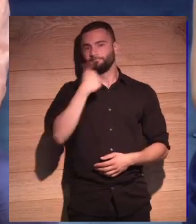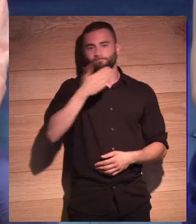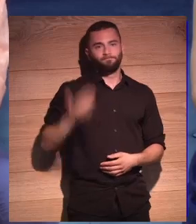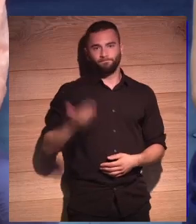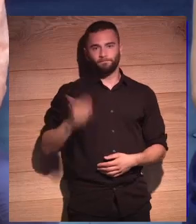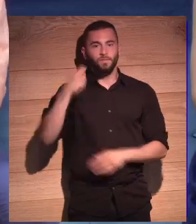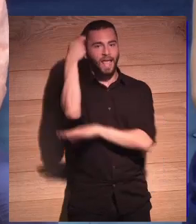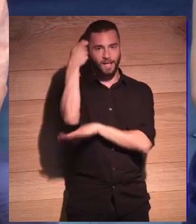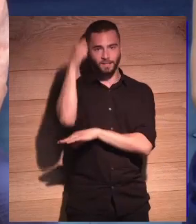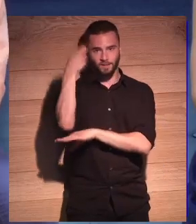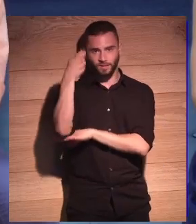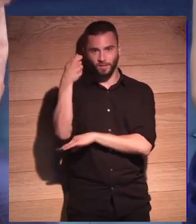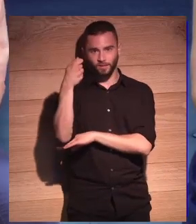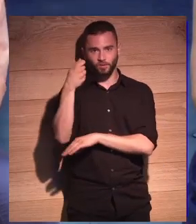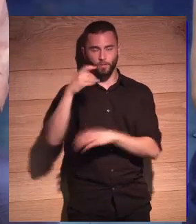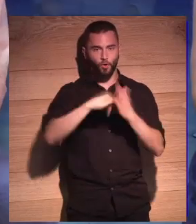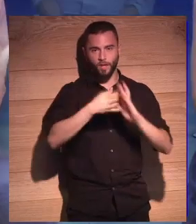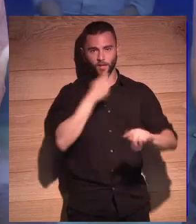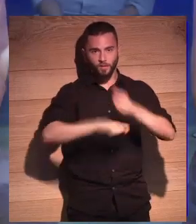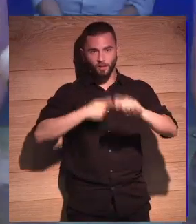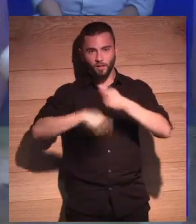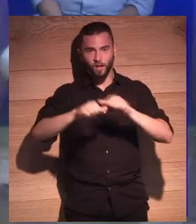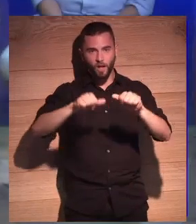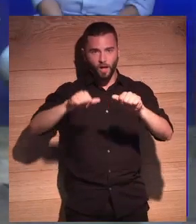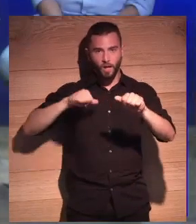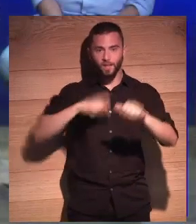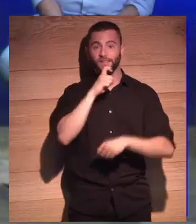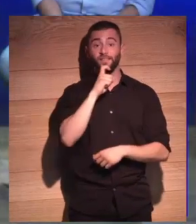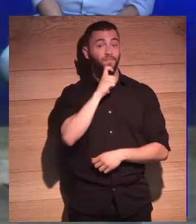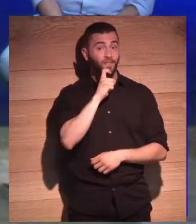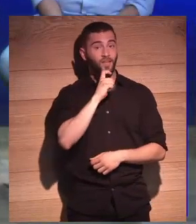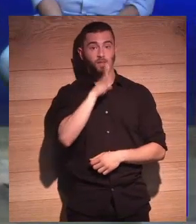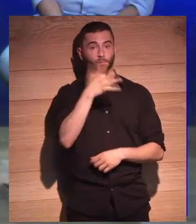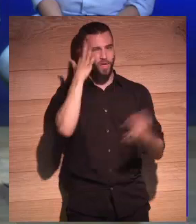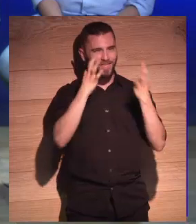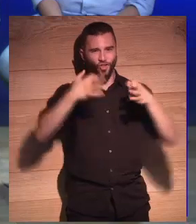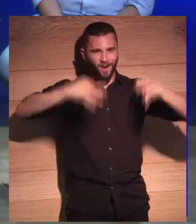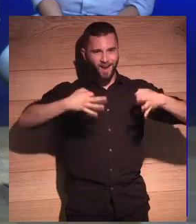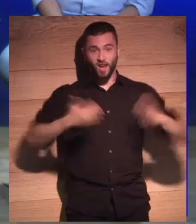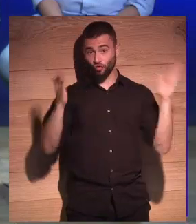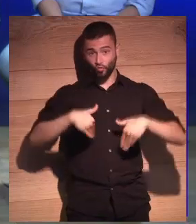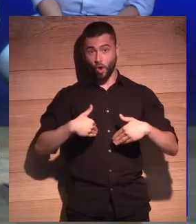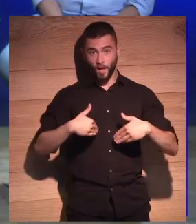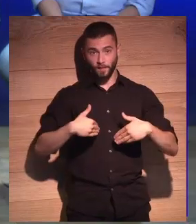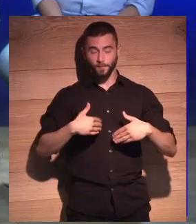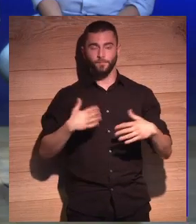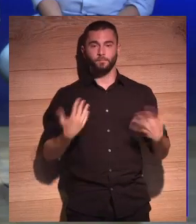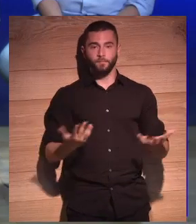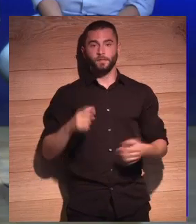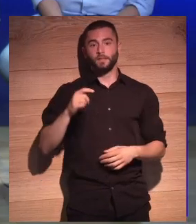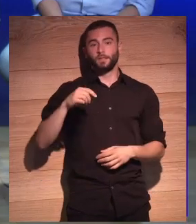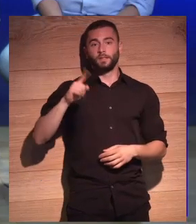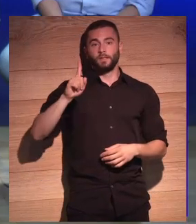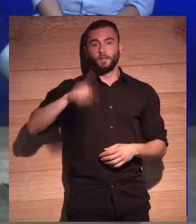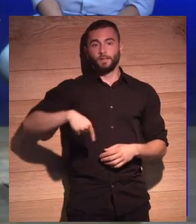Vender proyectos en años anteriores era complejo porque no tenías datos reales y pues bueno, ahí también